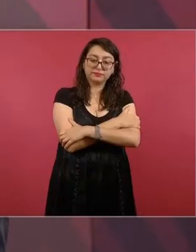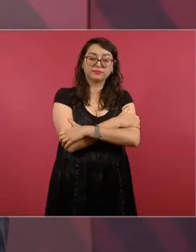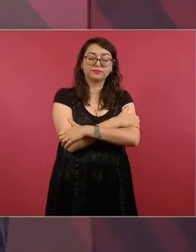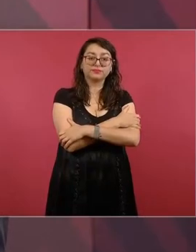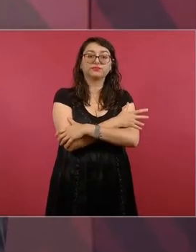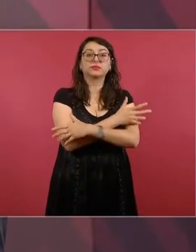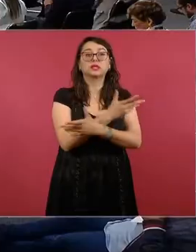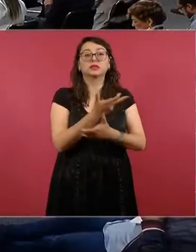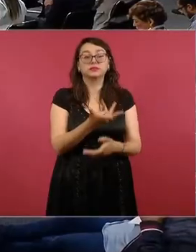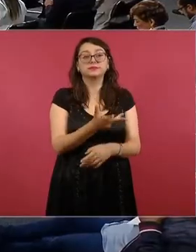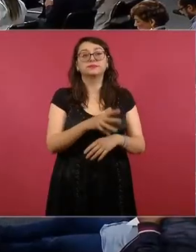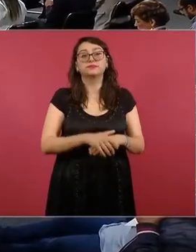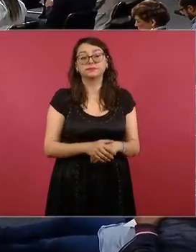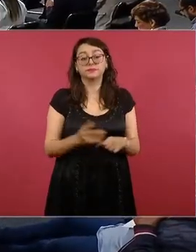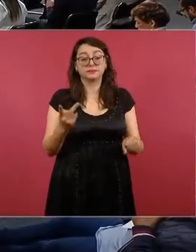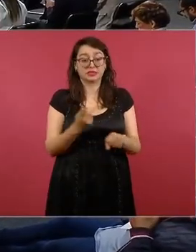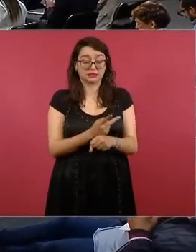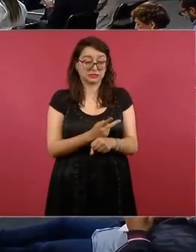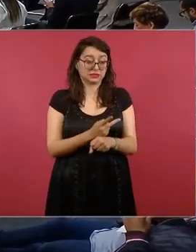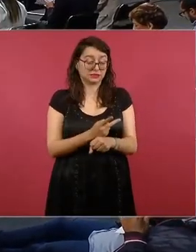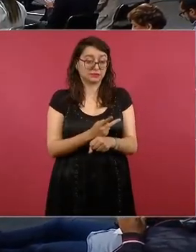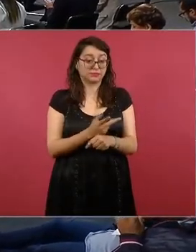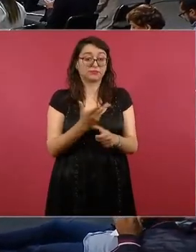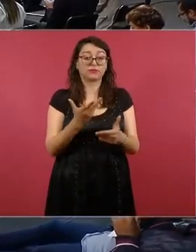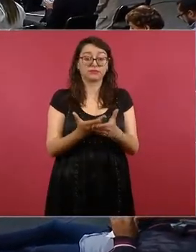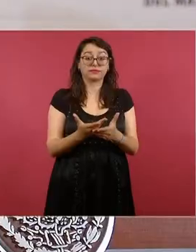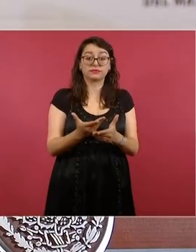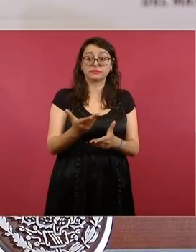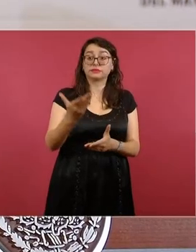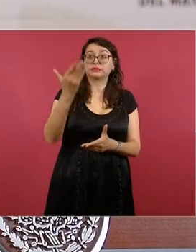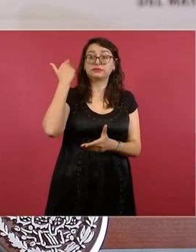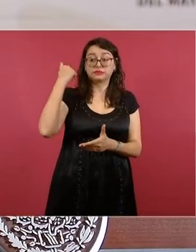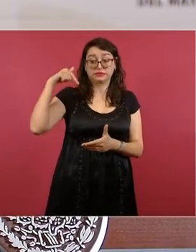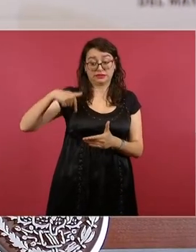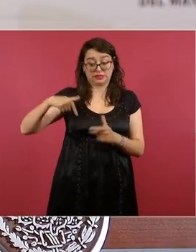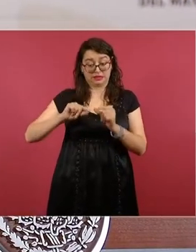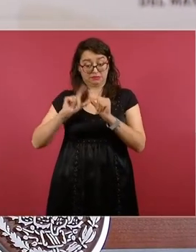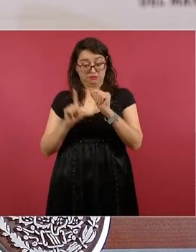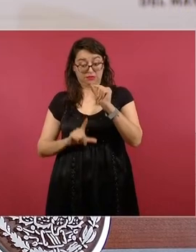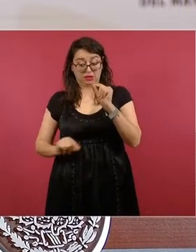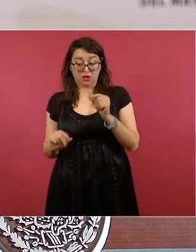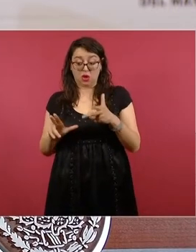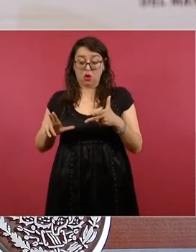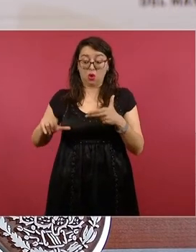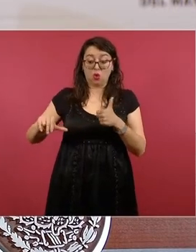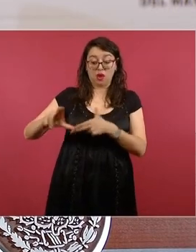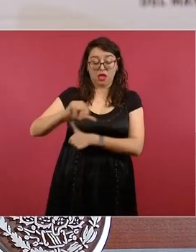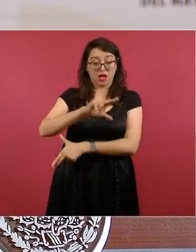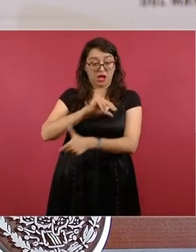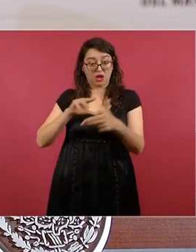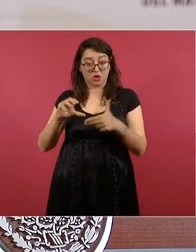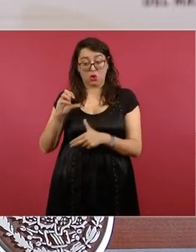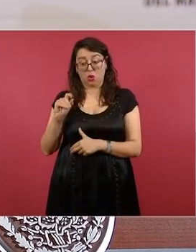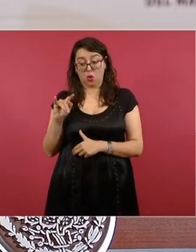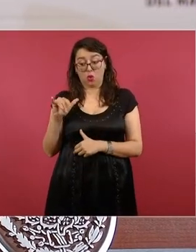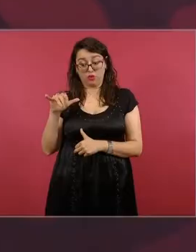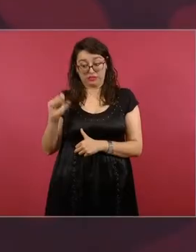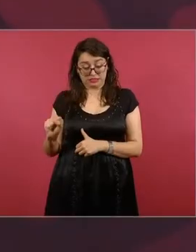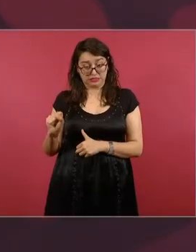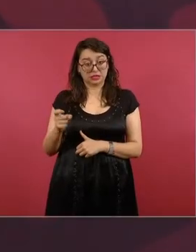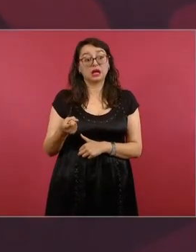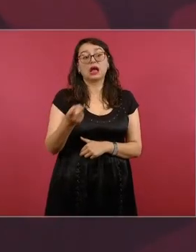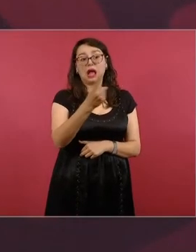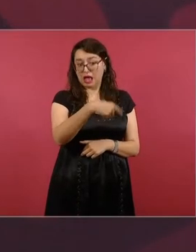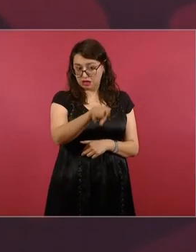cuando la tragedia del huracán Otis en Acapulco,